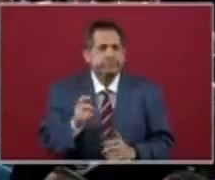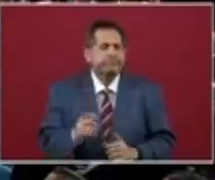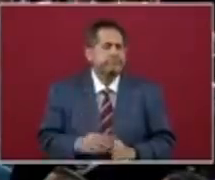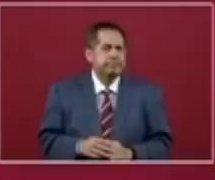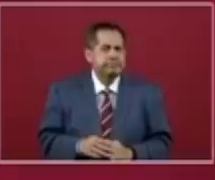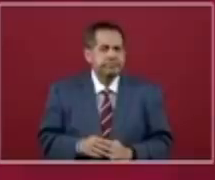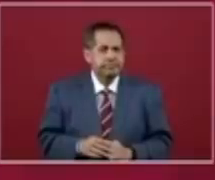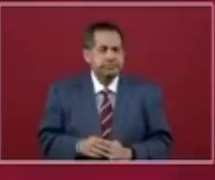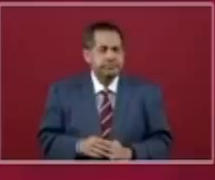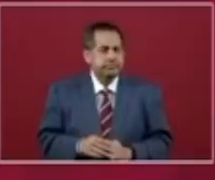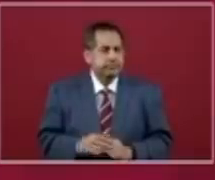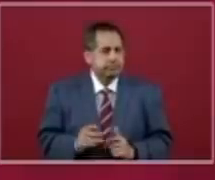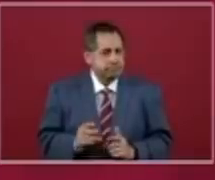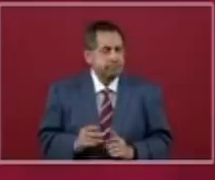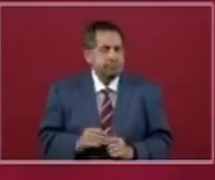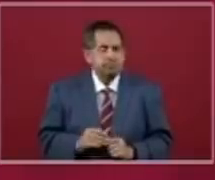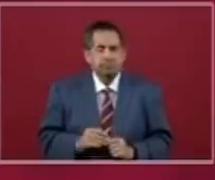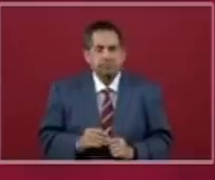es